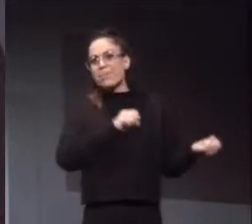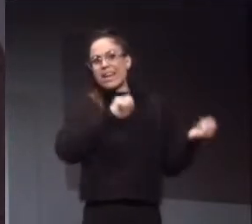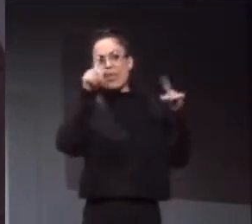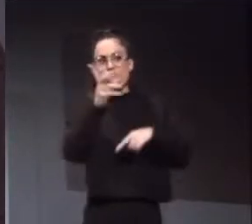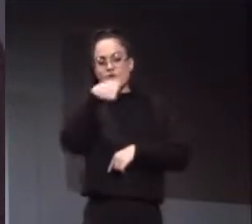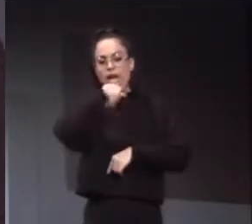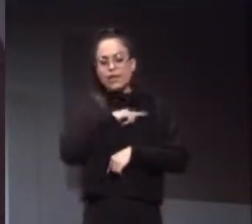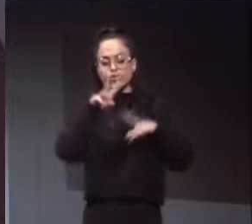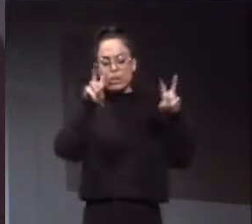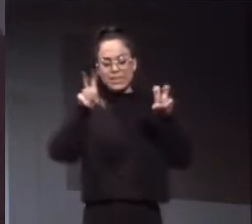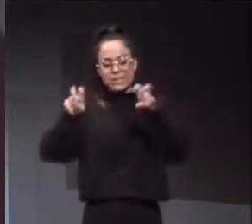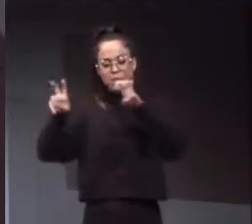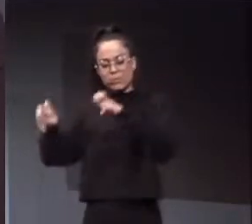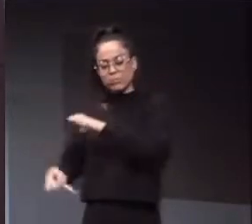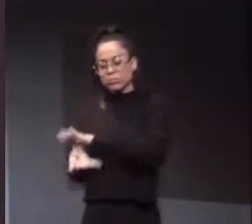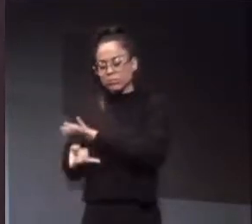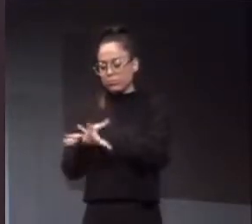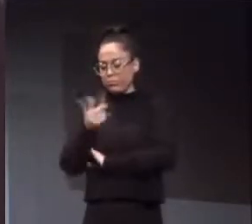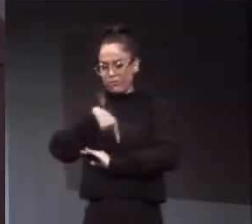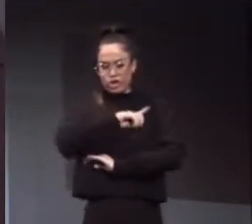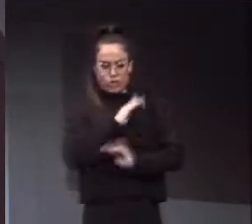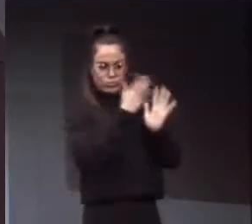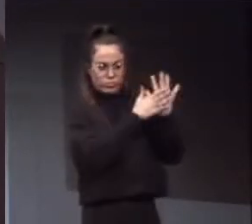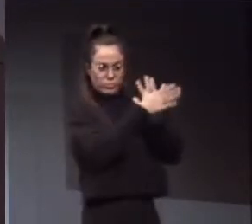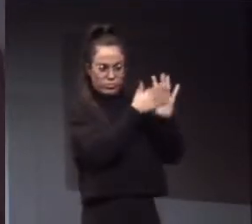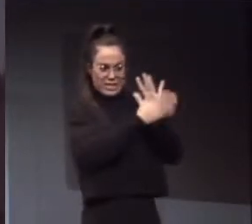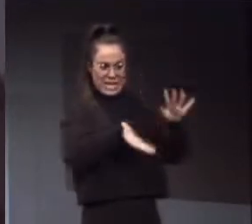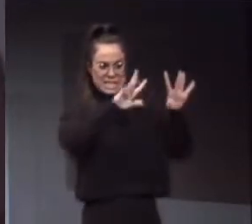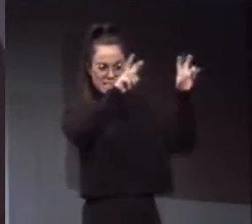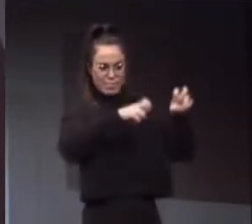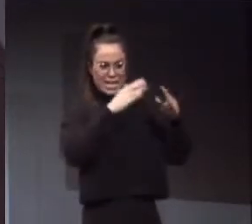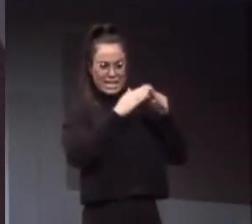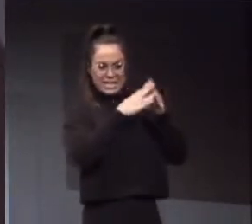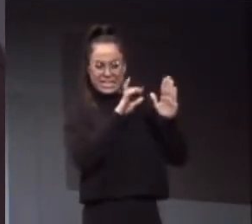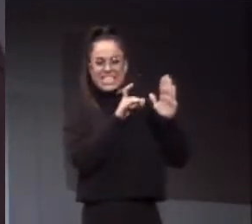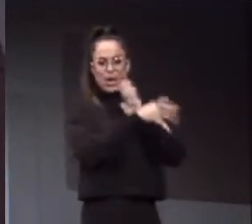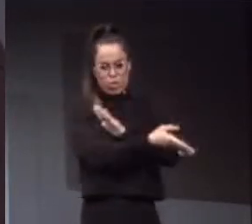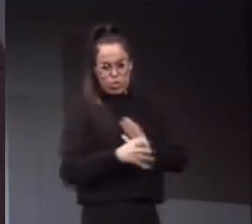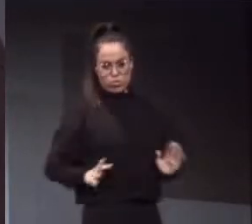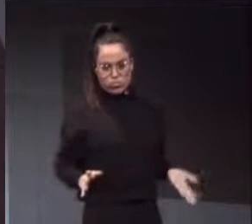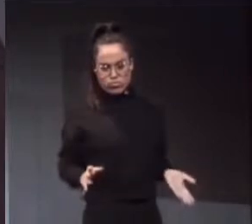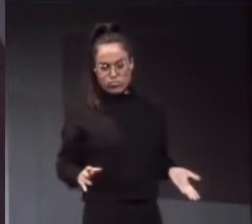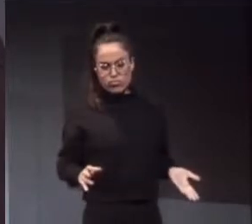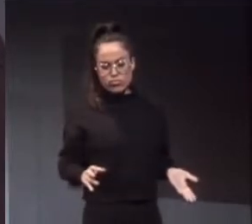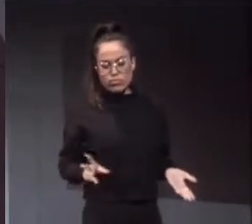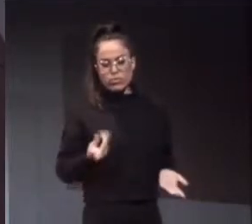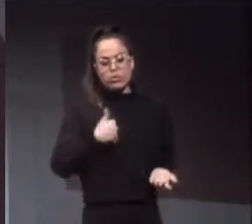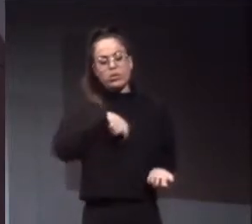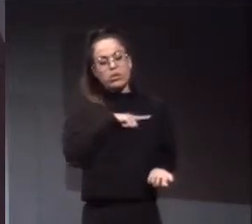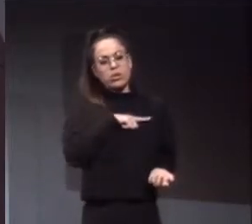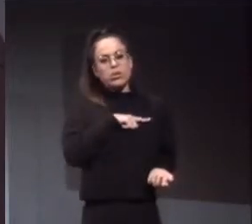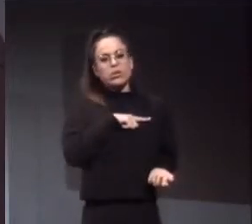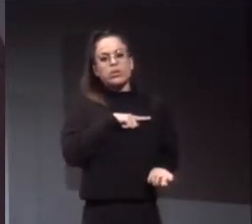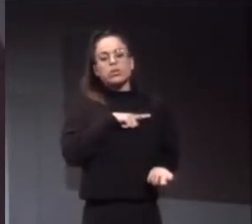tuviera algo que ver con los desahucios la falta de participación democrática la en fin pues estamos en